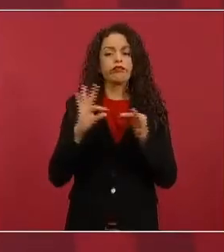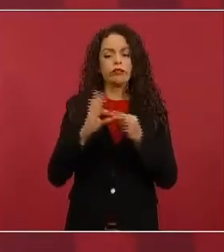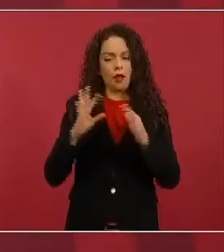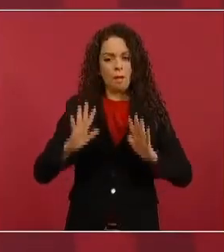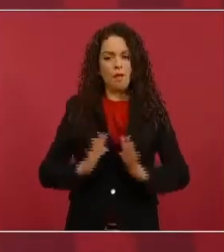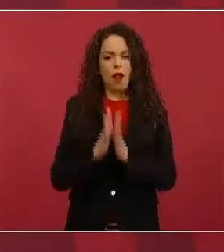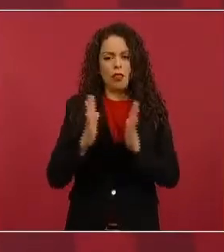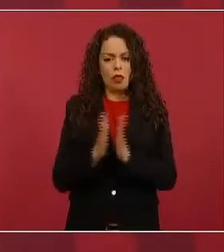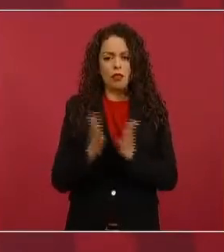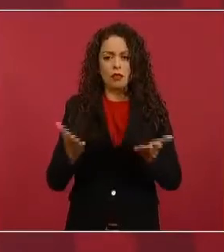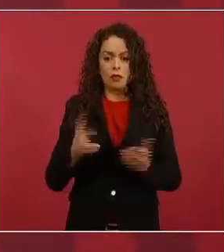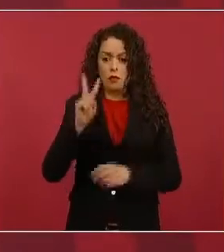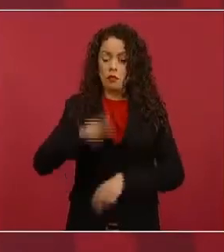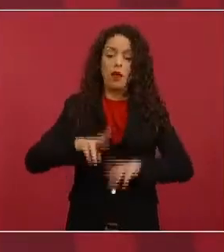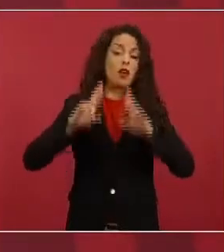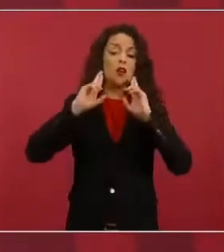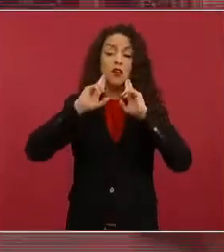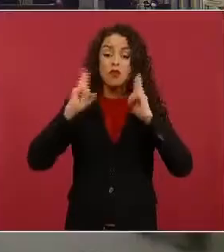Fue una reunión